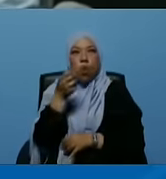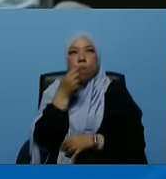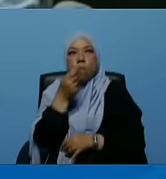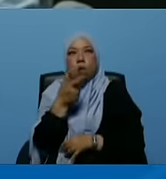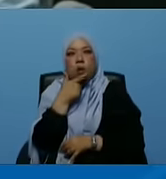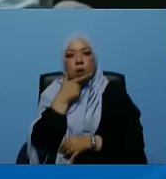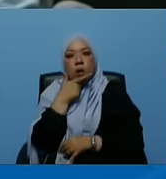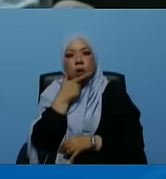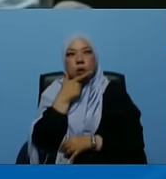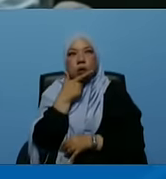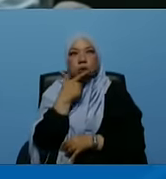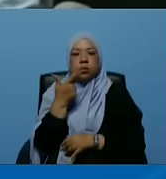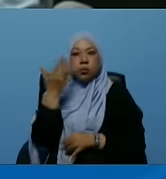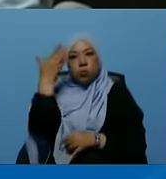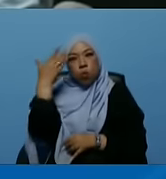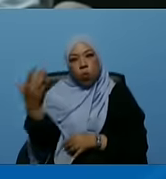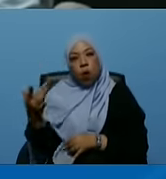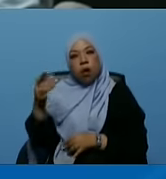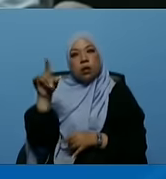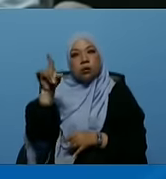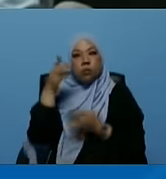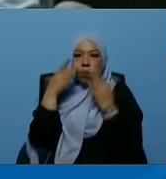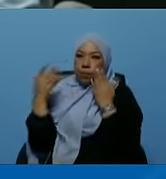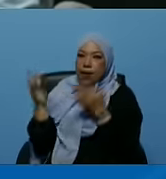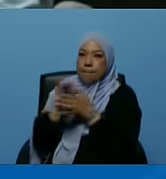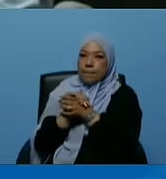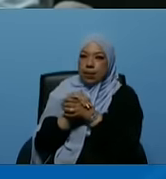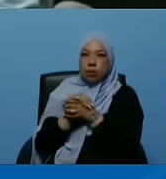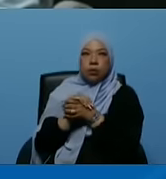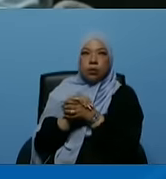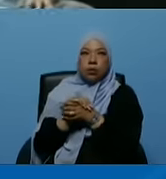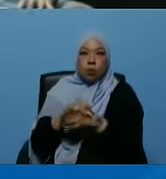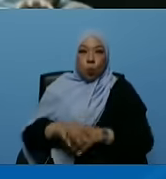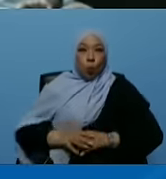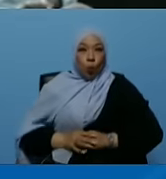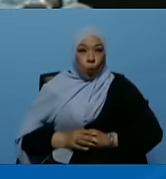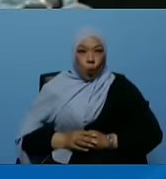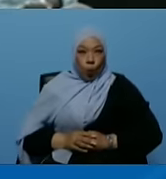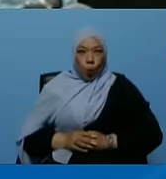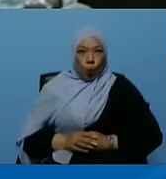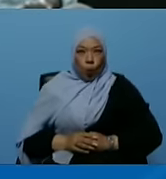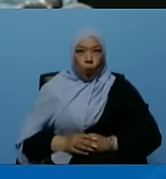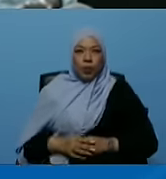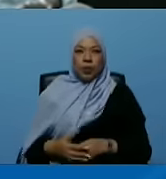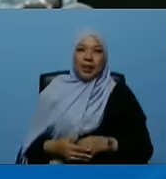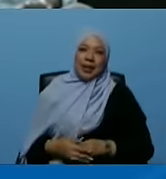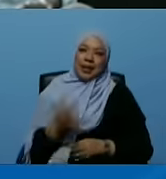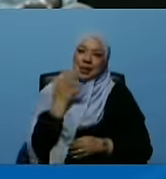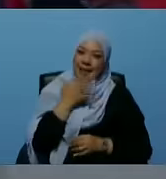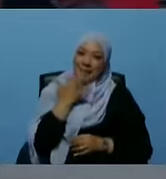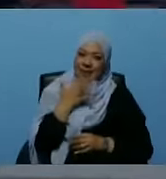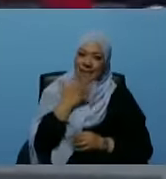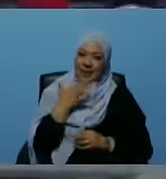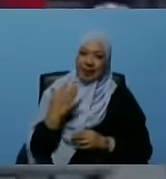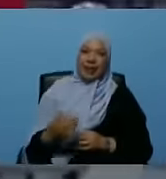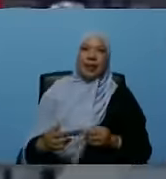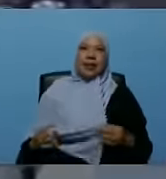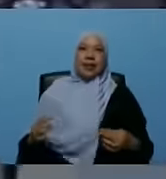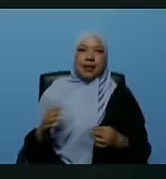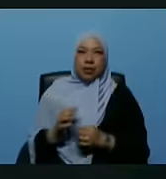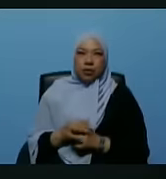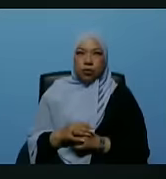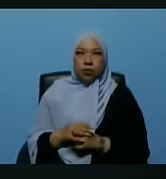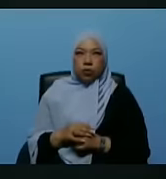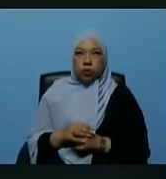bonito tu gesto. Un saludo a Suárez, que está ahí, mira, metiendo la barriga con la franela que tiene. Adelante. Cuando